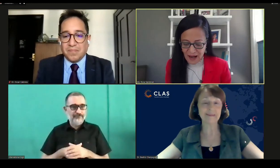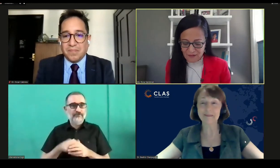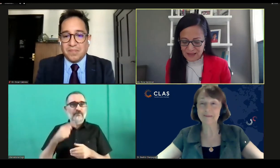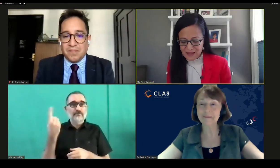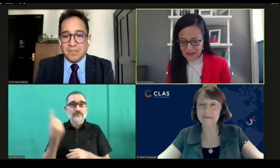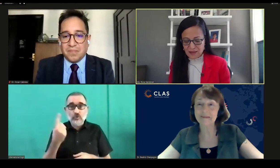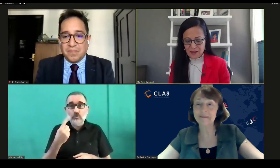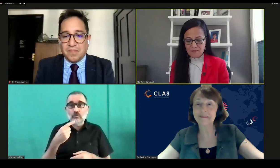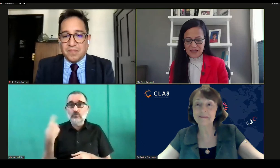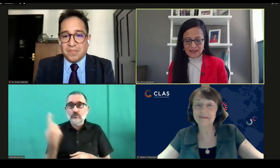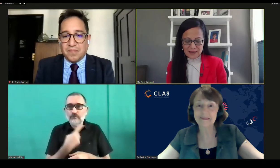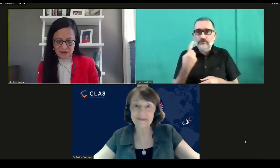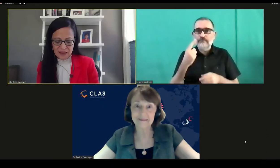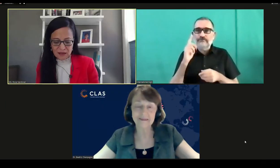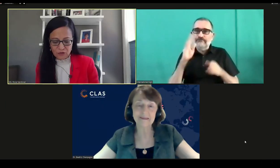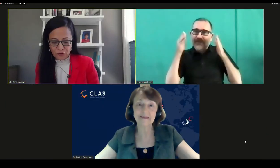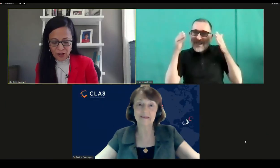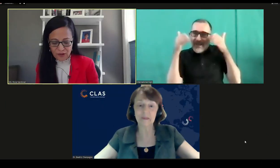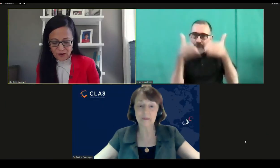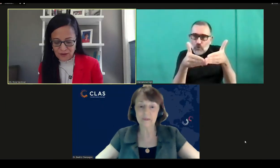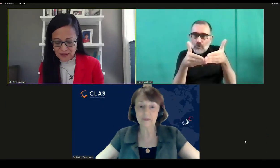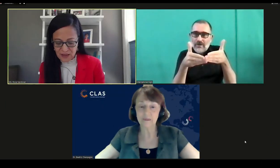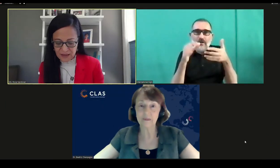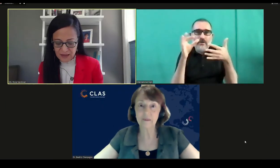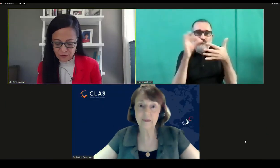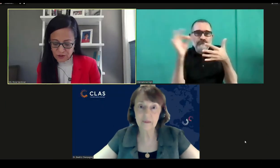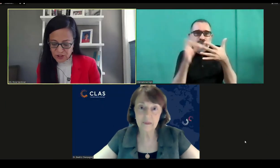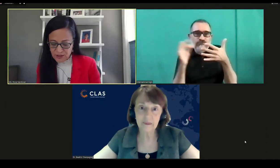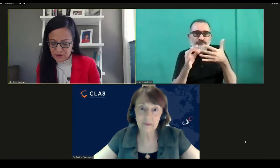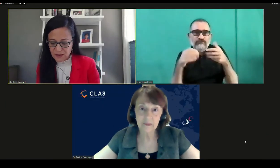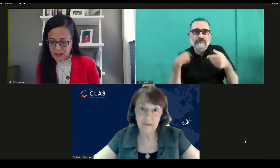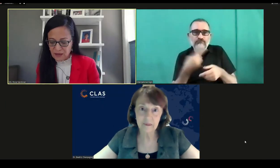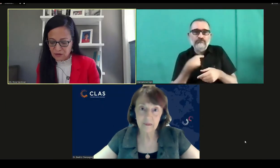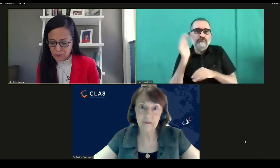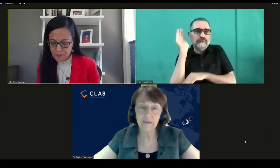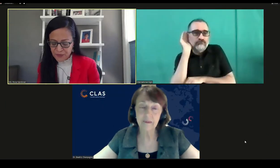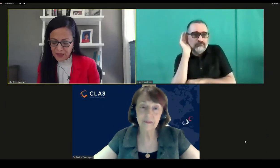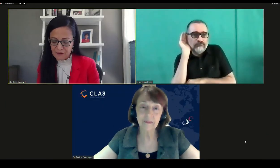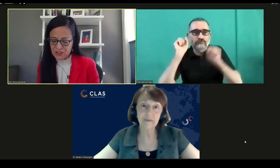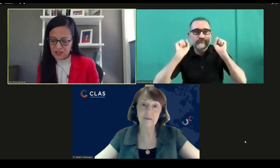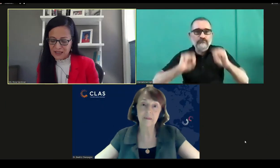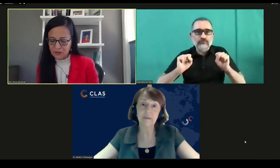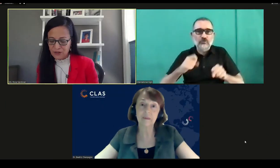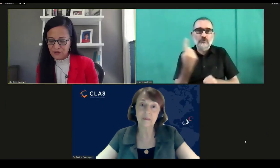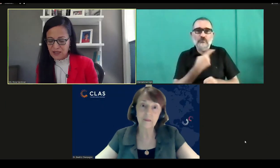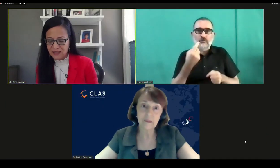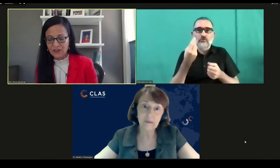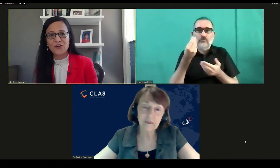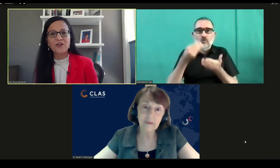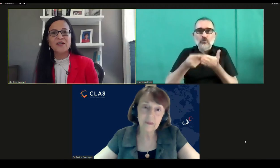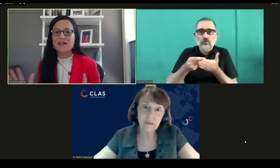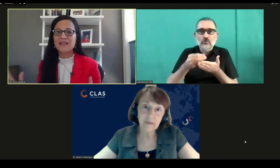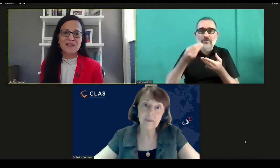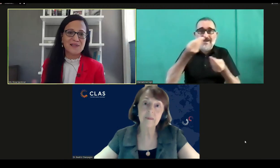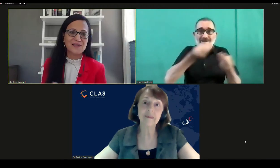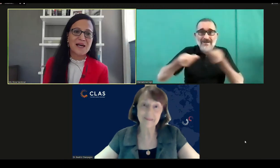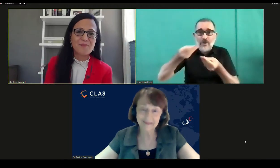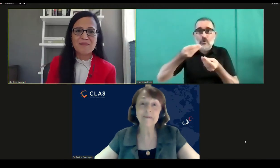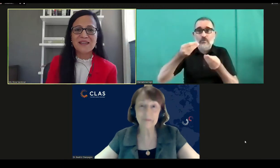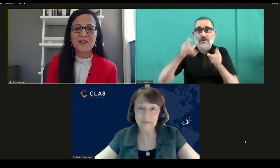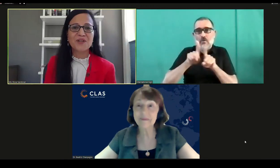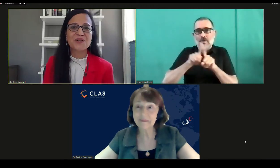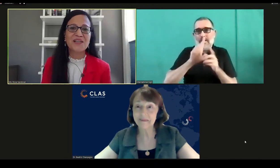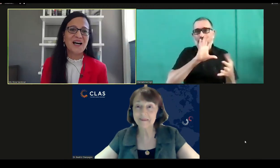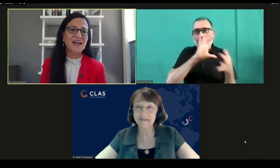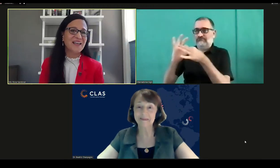a beatriz beatriz tiene su doctorado de la universidad de rutgers y tiene su bachillerato a la universidad beatriz es